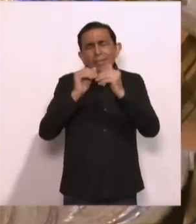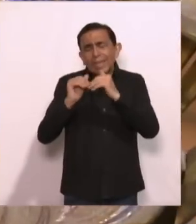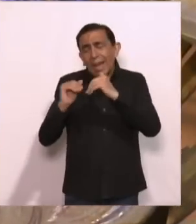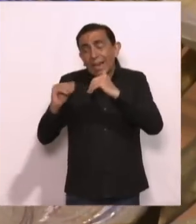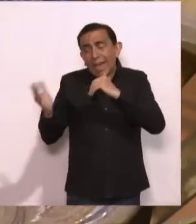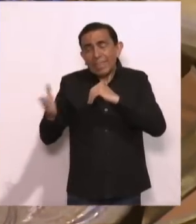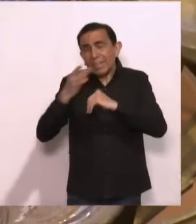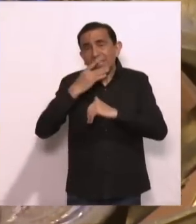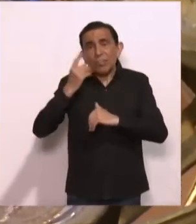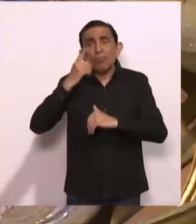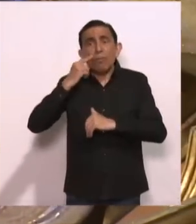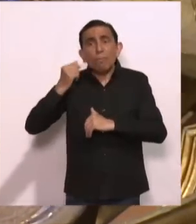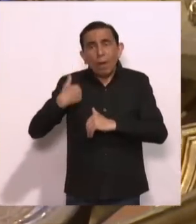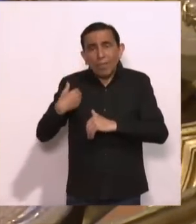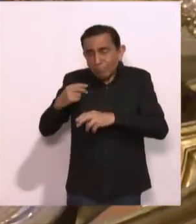del Padre,